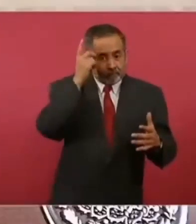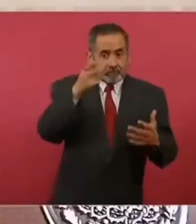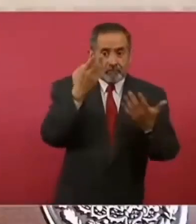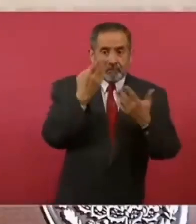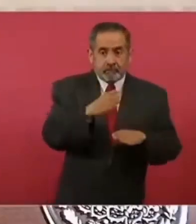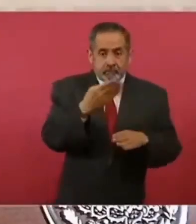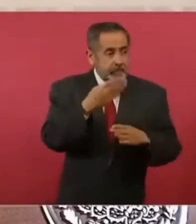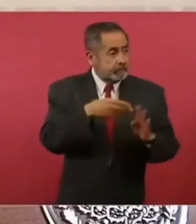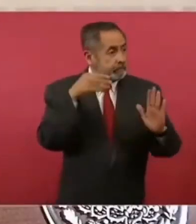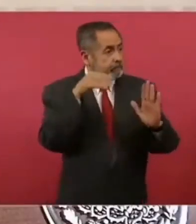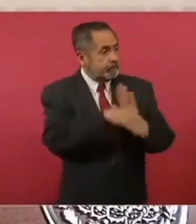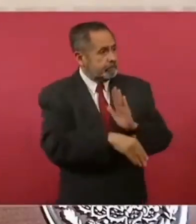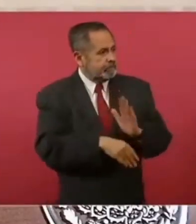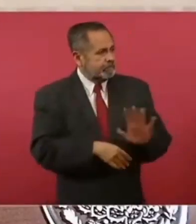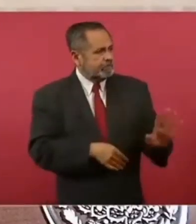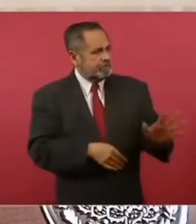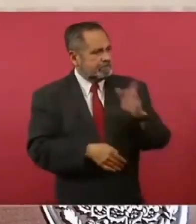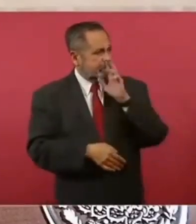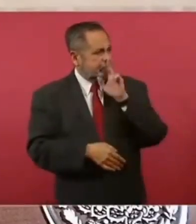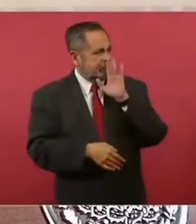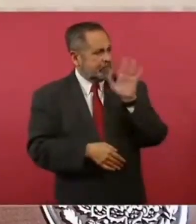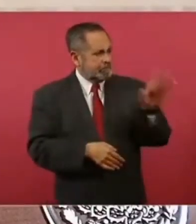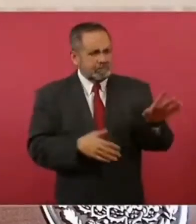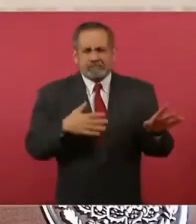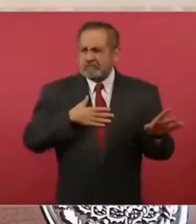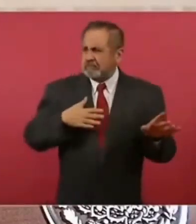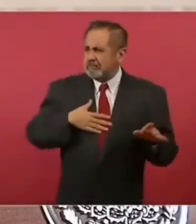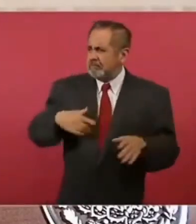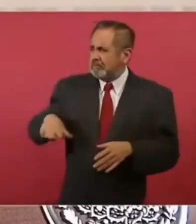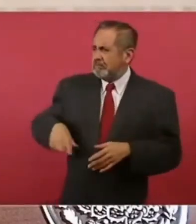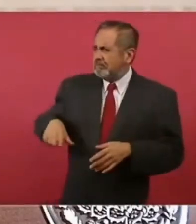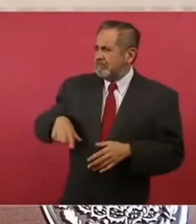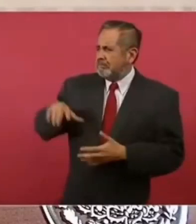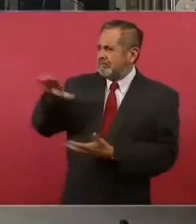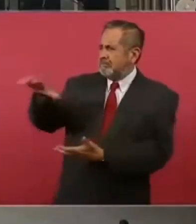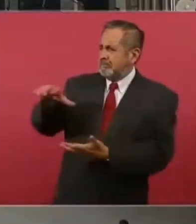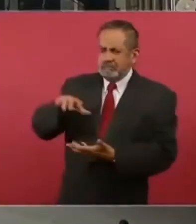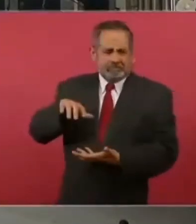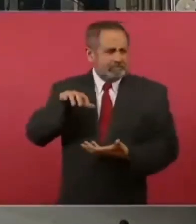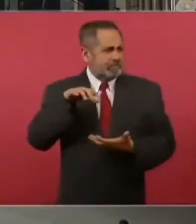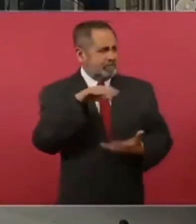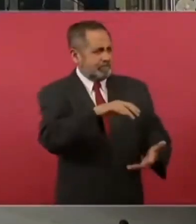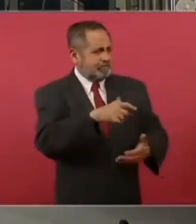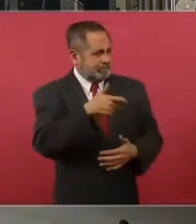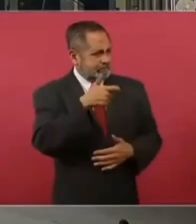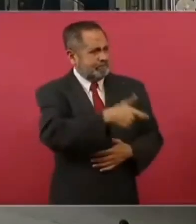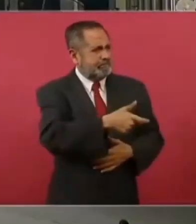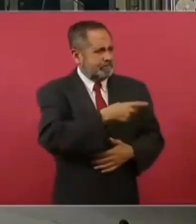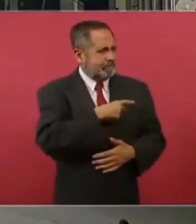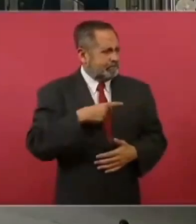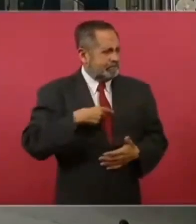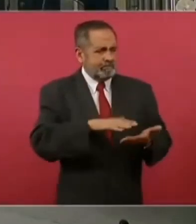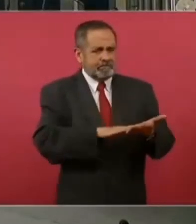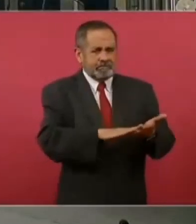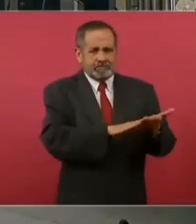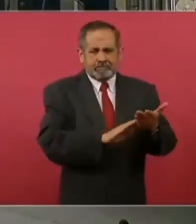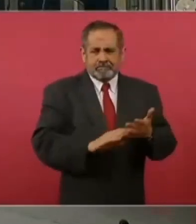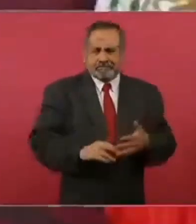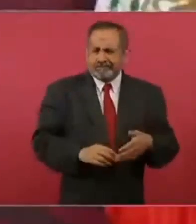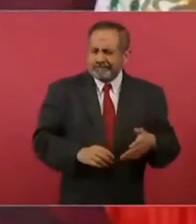banqueros que habían obtenido en el sexenio anterior los